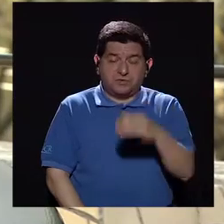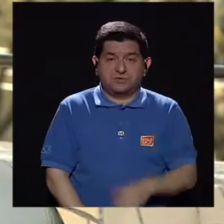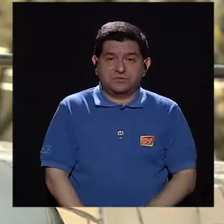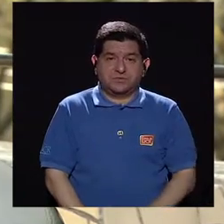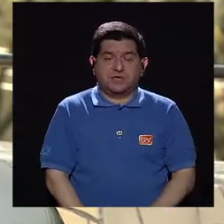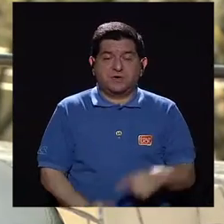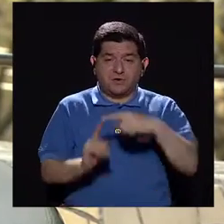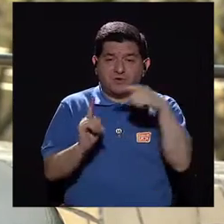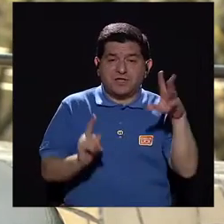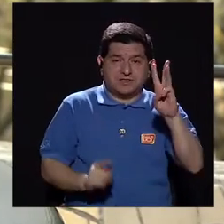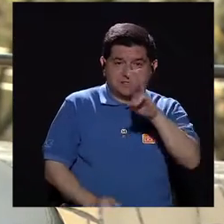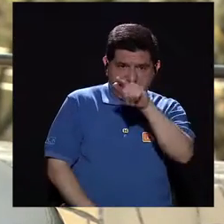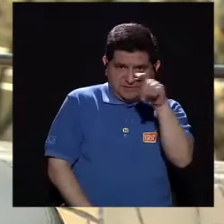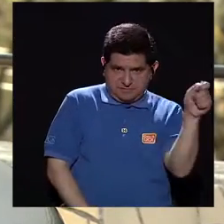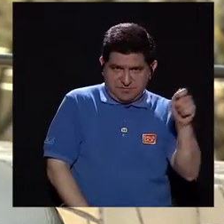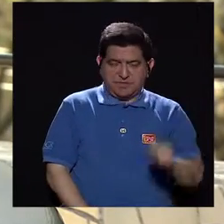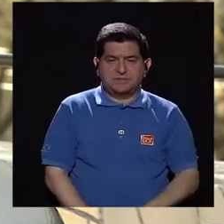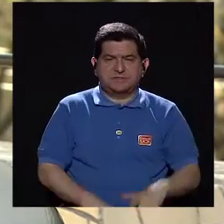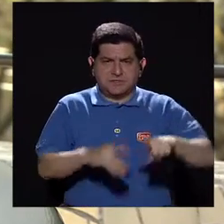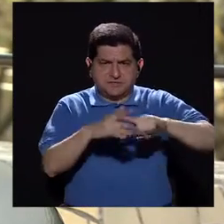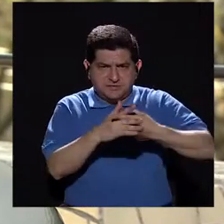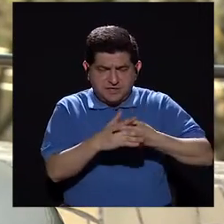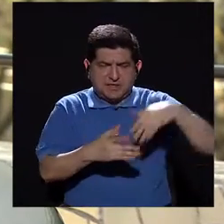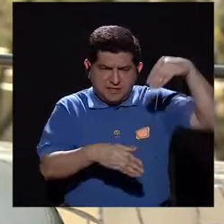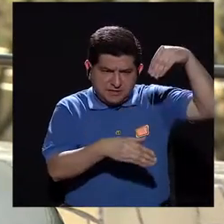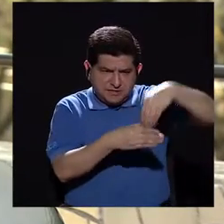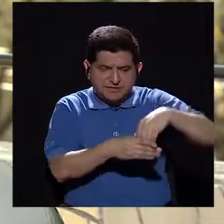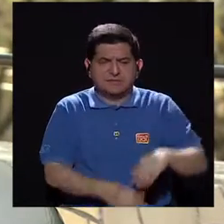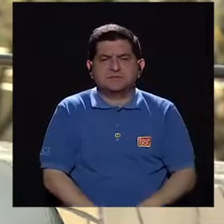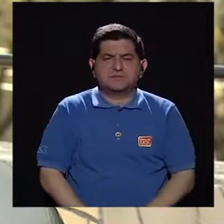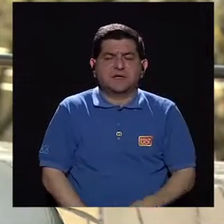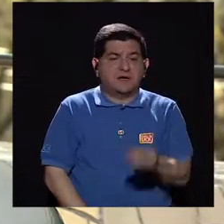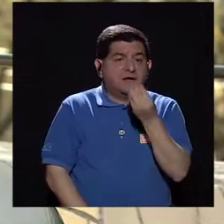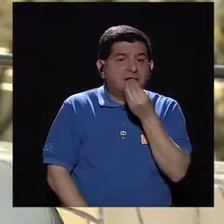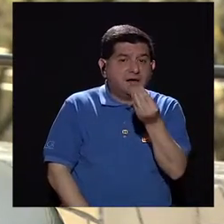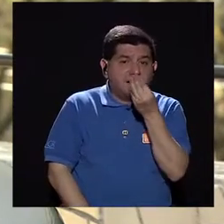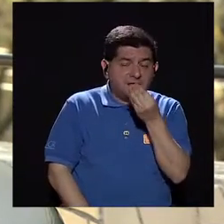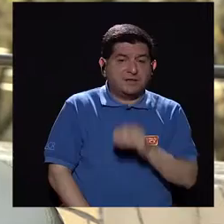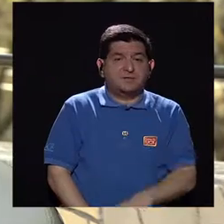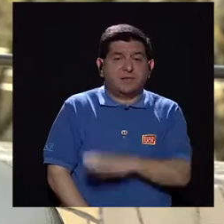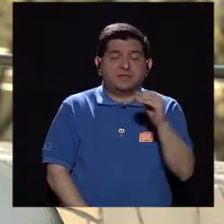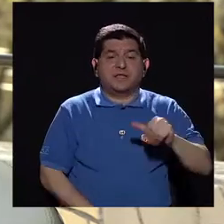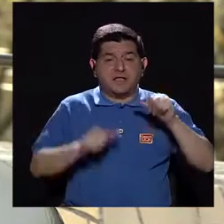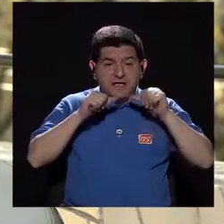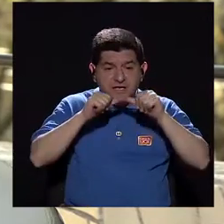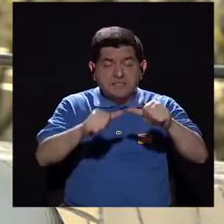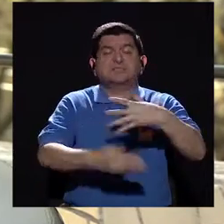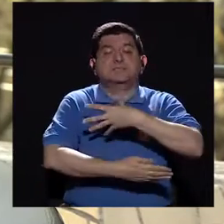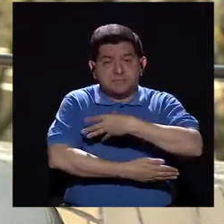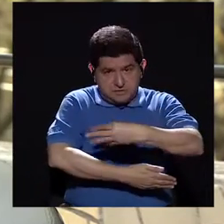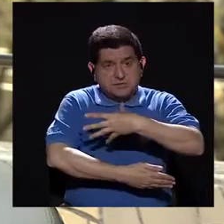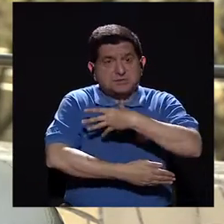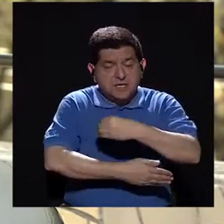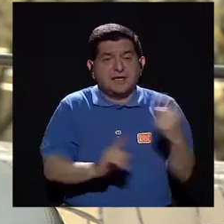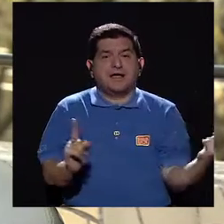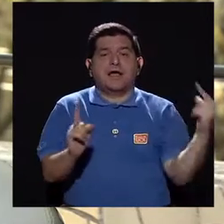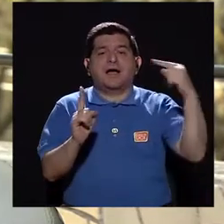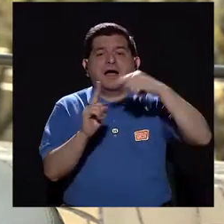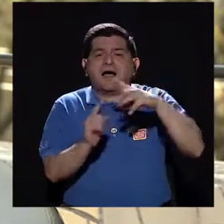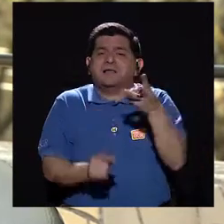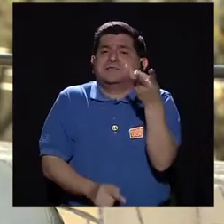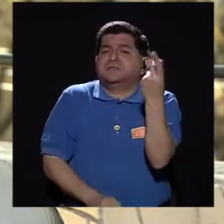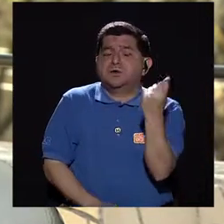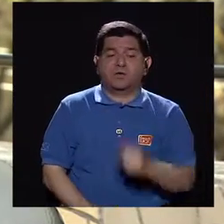recomendación a partir de los 6 meses, se comienzan a introducir lactancia, alimentos y se continúa la lactancia.